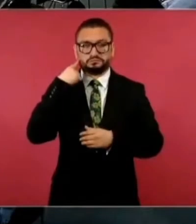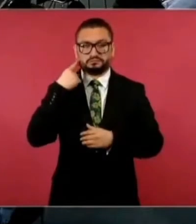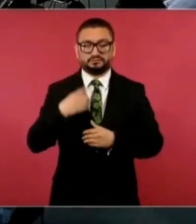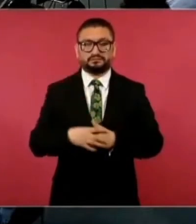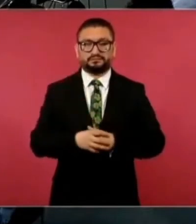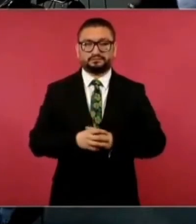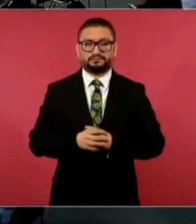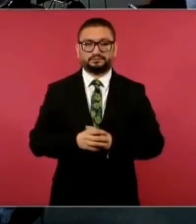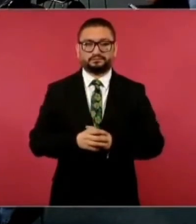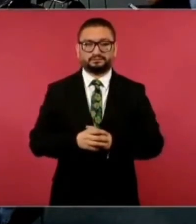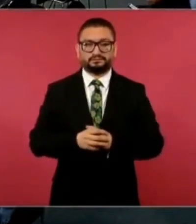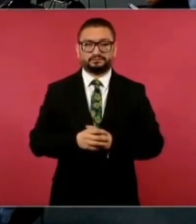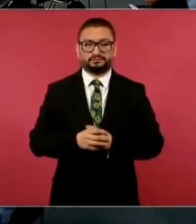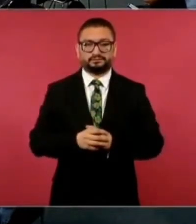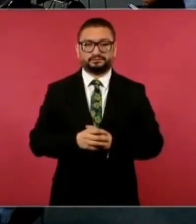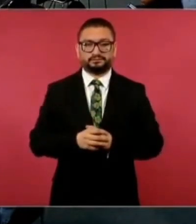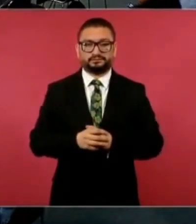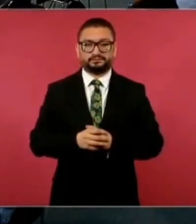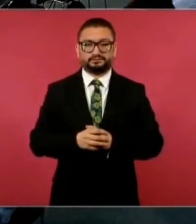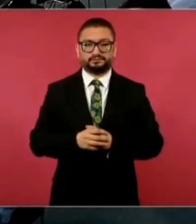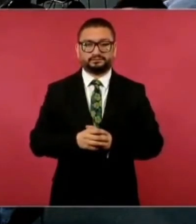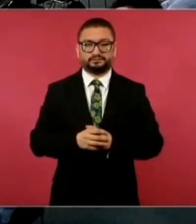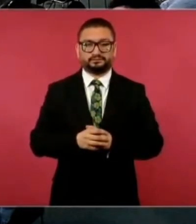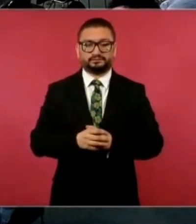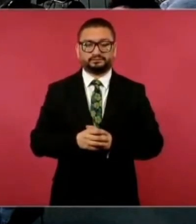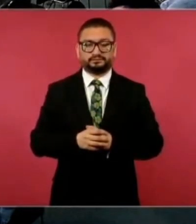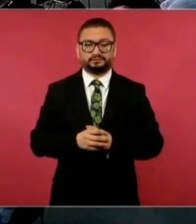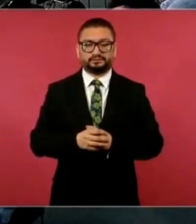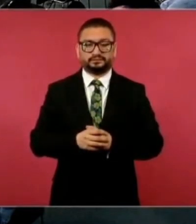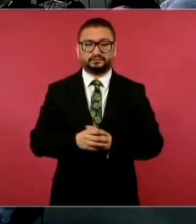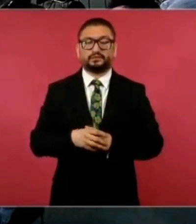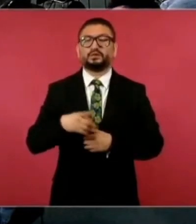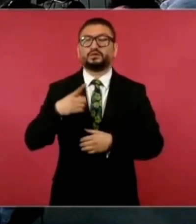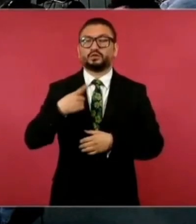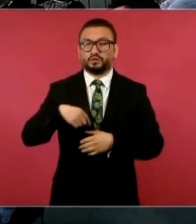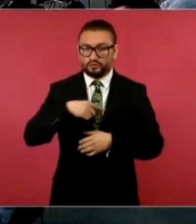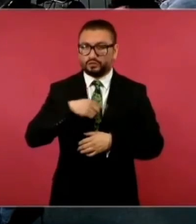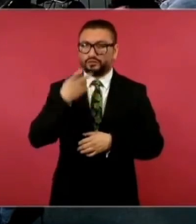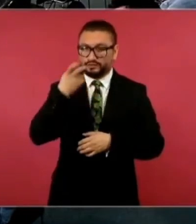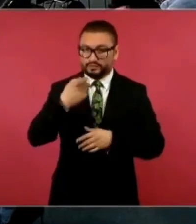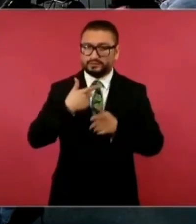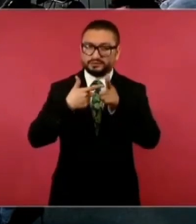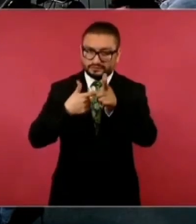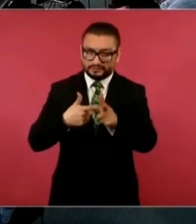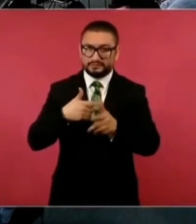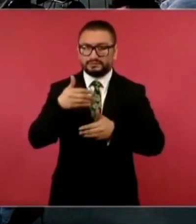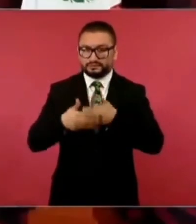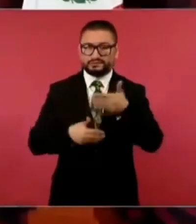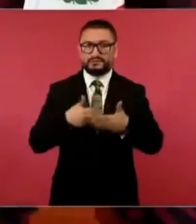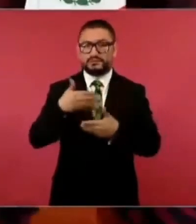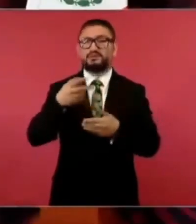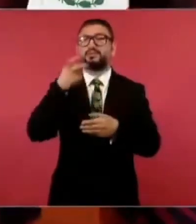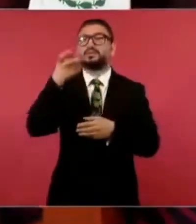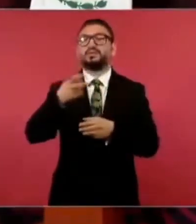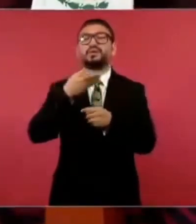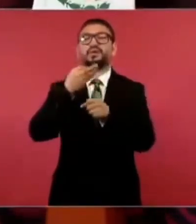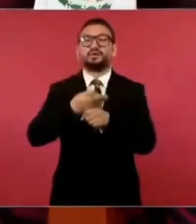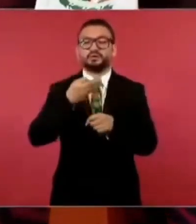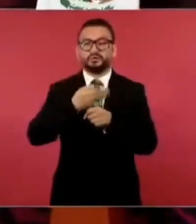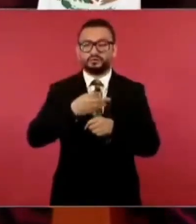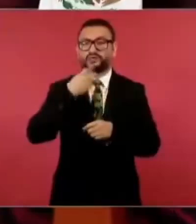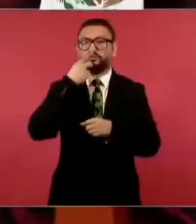para solicitar la extradición. Ya se presentaron en Estados Unidos. Estamos en eso. Es que le que estoy planteando,